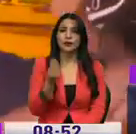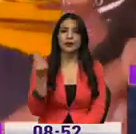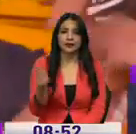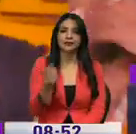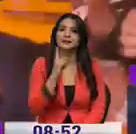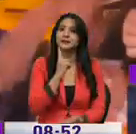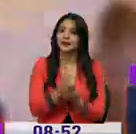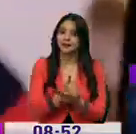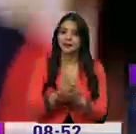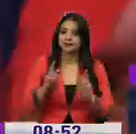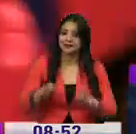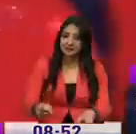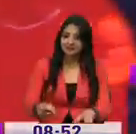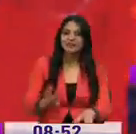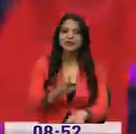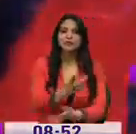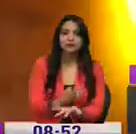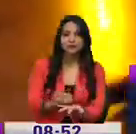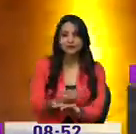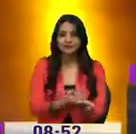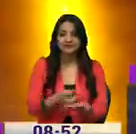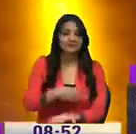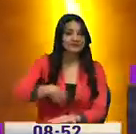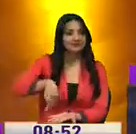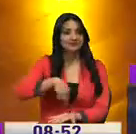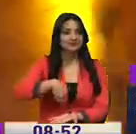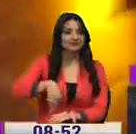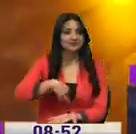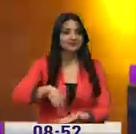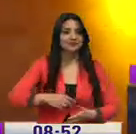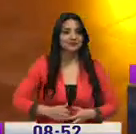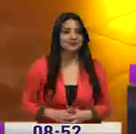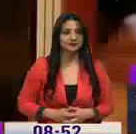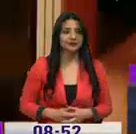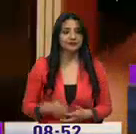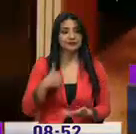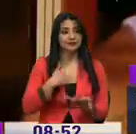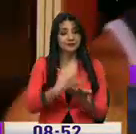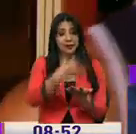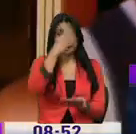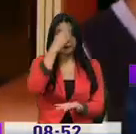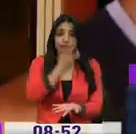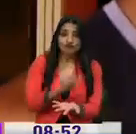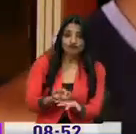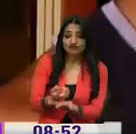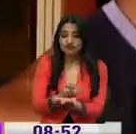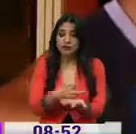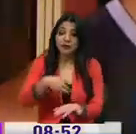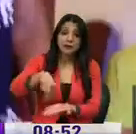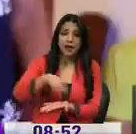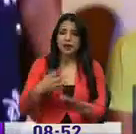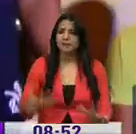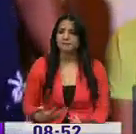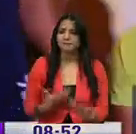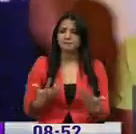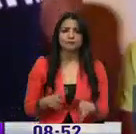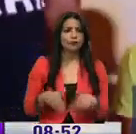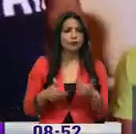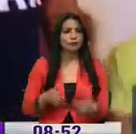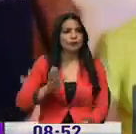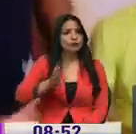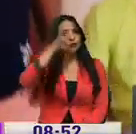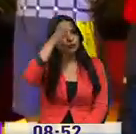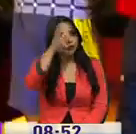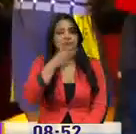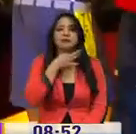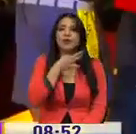verdadero espectáculo a través del breakdance. Yo quise aprender a bailar esto ya que me motivó la cultura, me